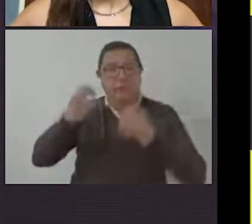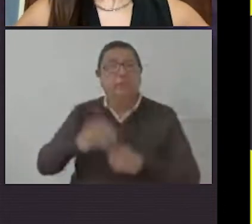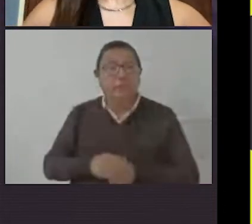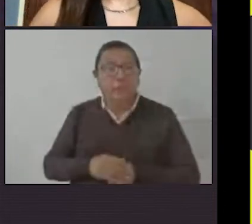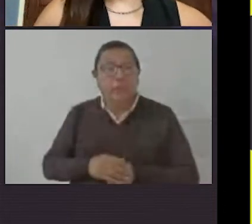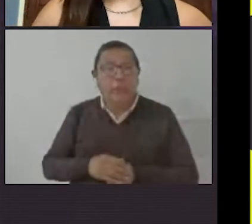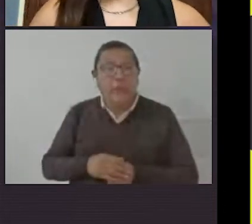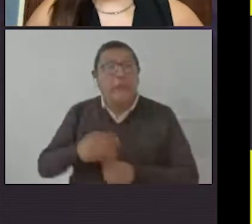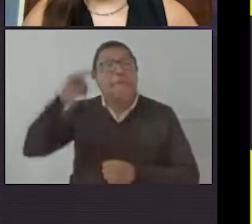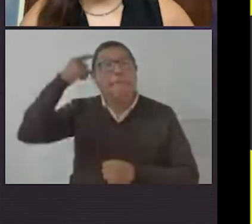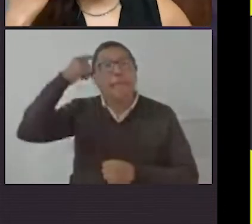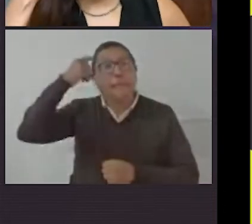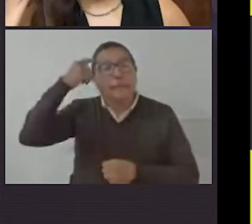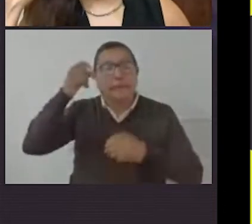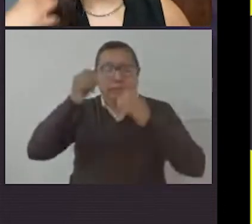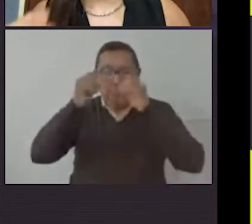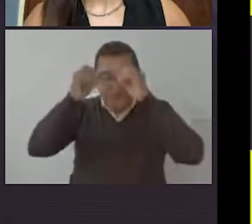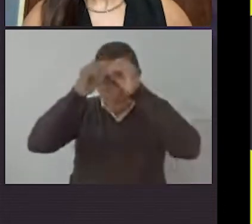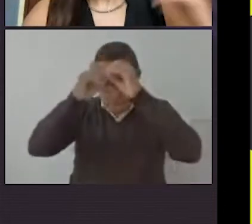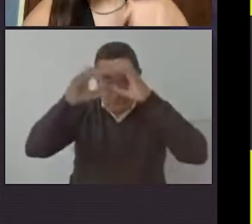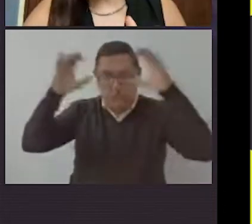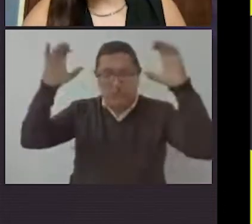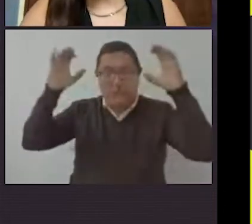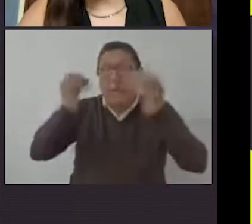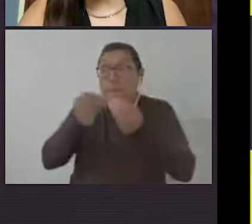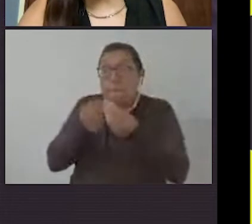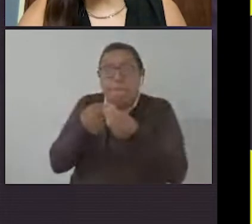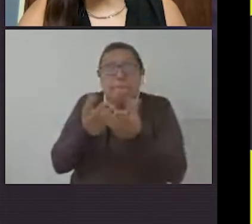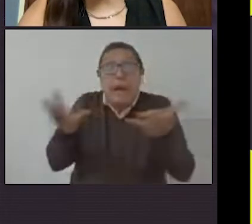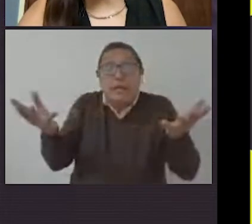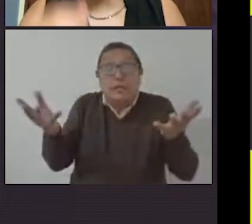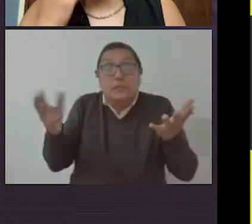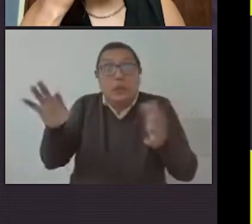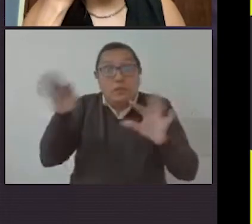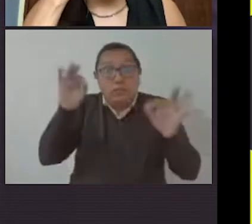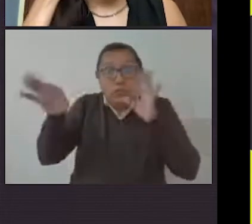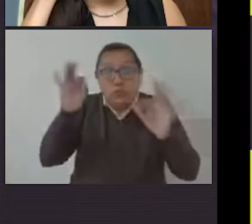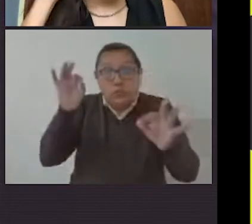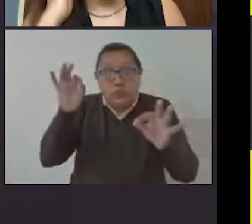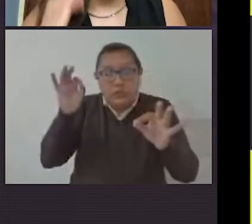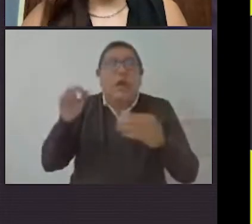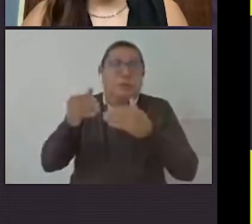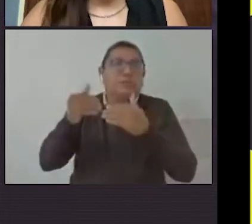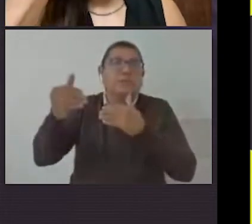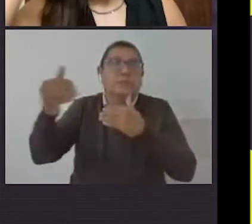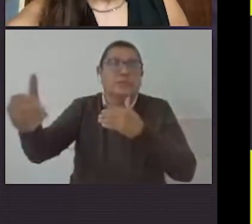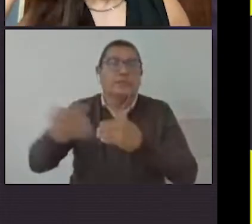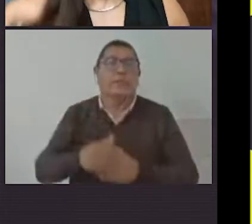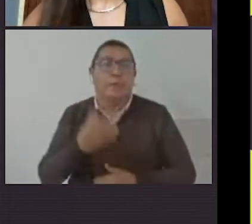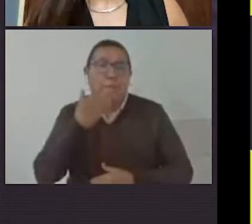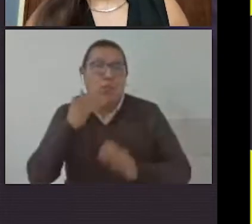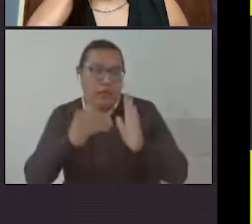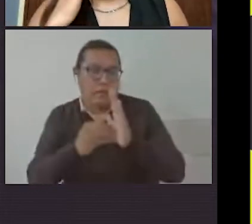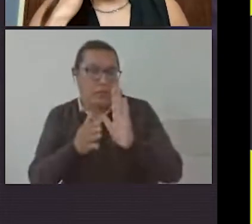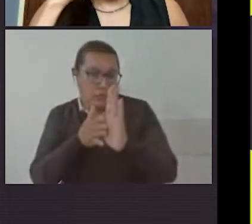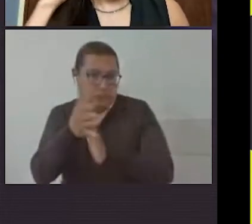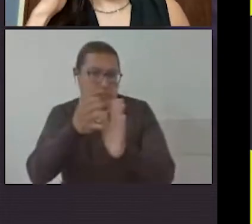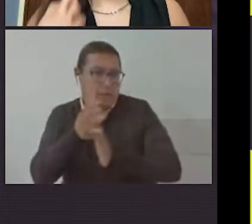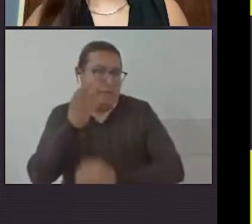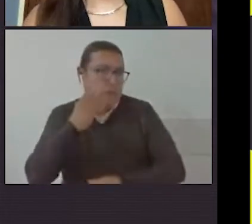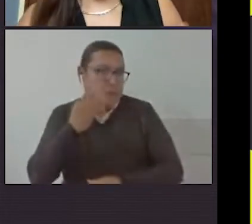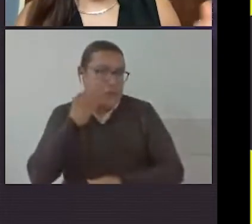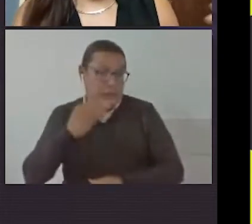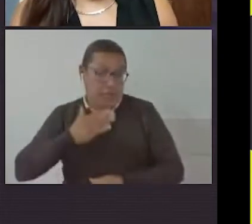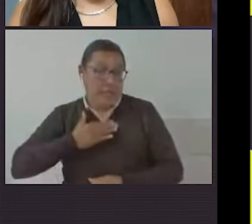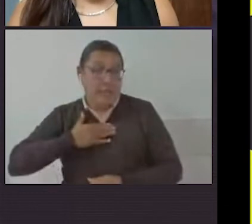posibilidad para que entonces se pueda mover hacia allá. Te voy a contar una anécdota de las personas que vivimos en México. Nosotros, los